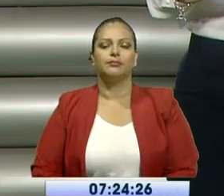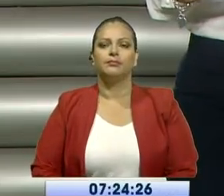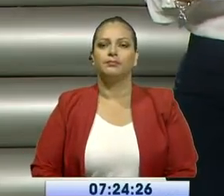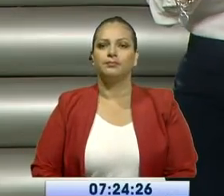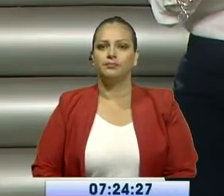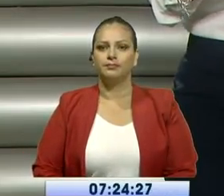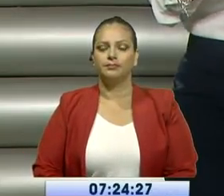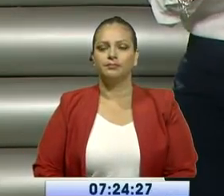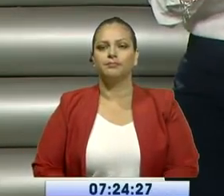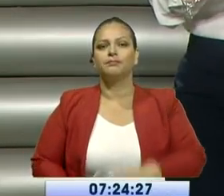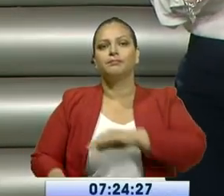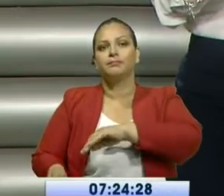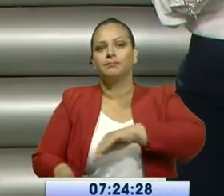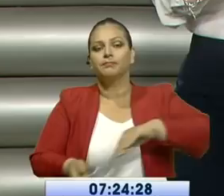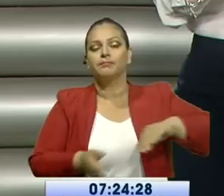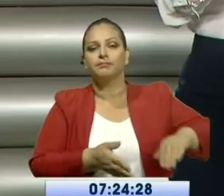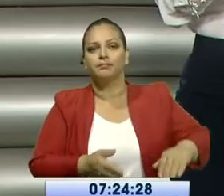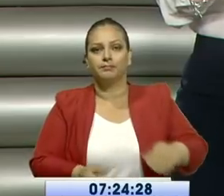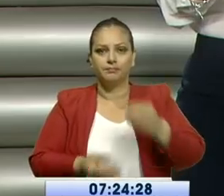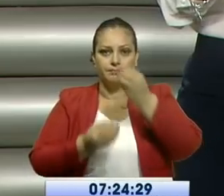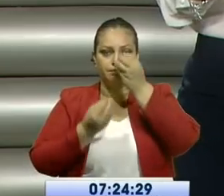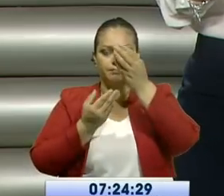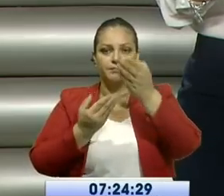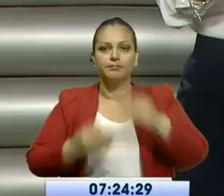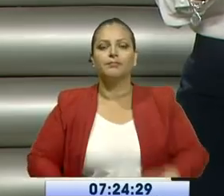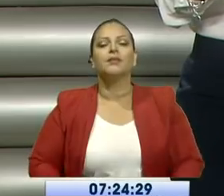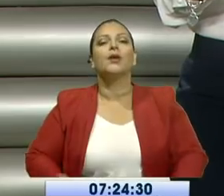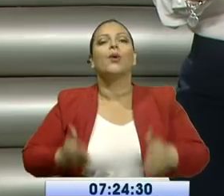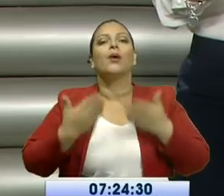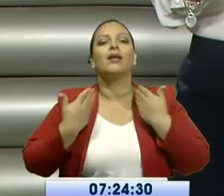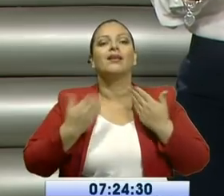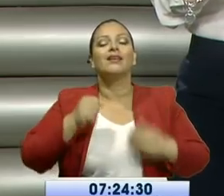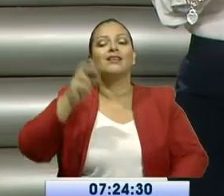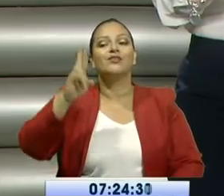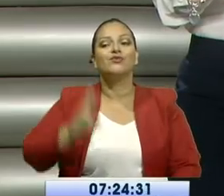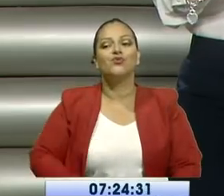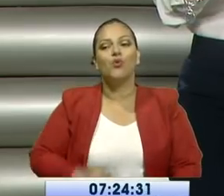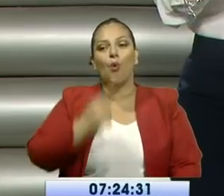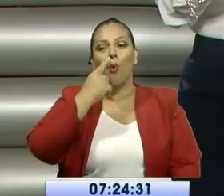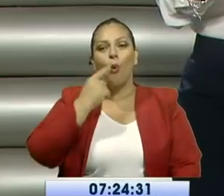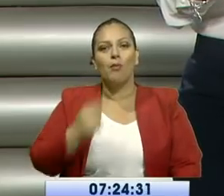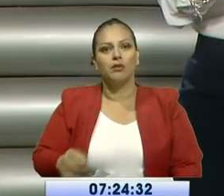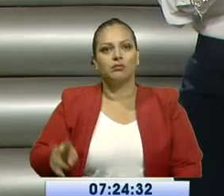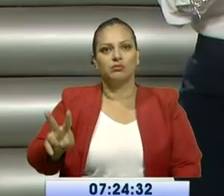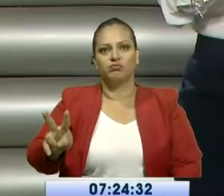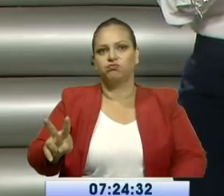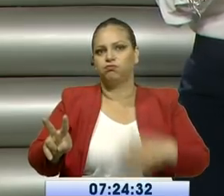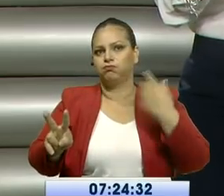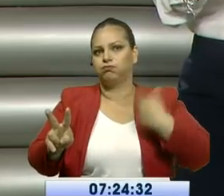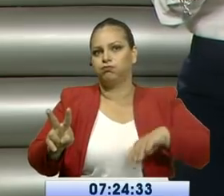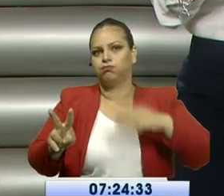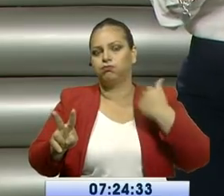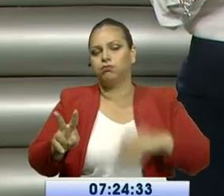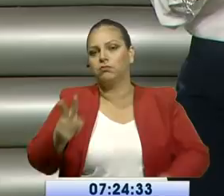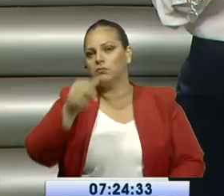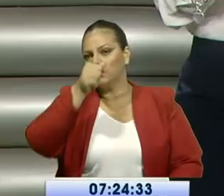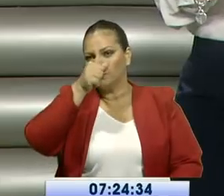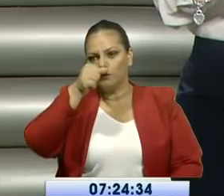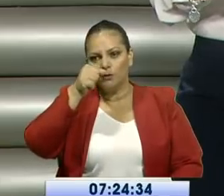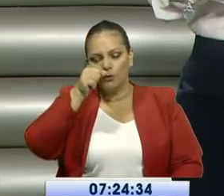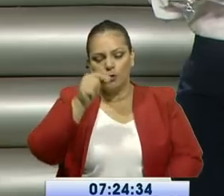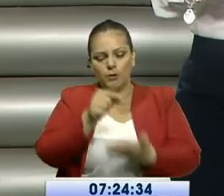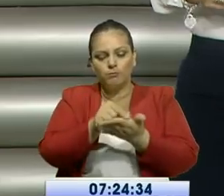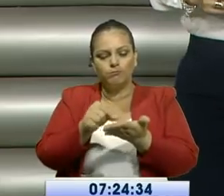Dos detenidos es el resultado de un operativo ejecutado en el sur de Guayaquil, en donde se decomisaron alrededor de 200 dosis